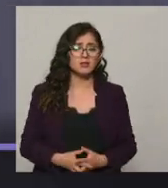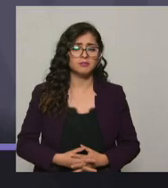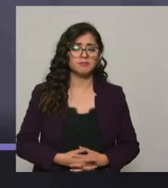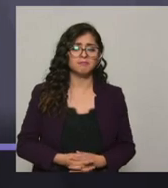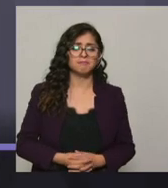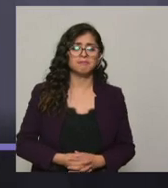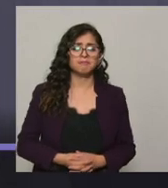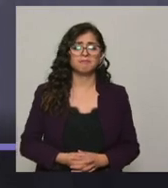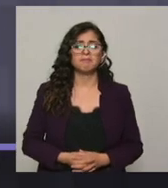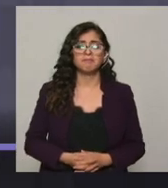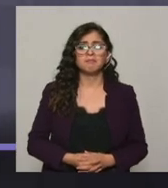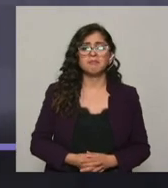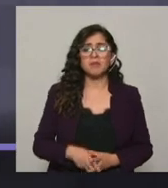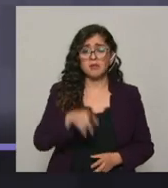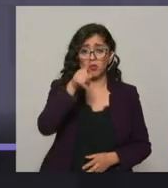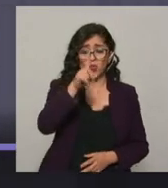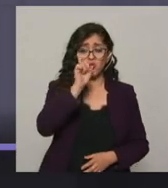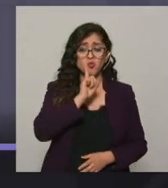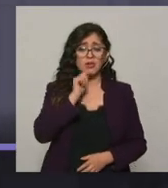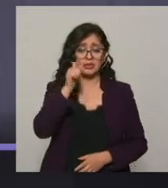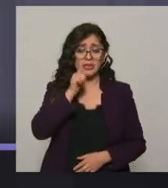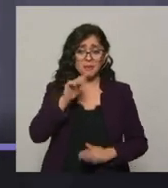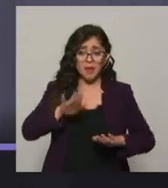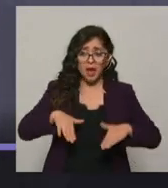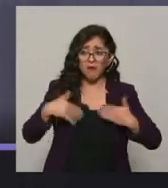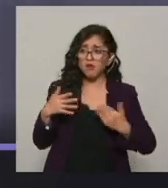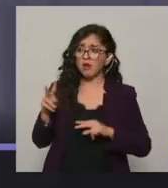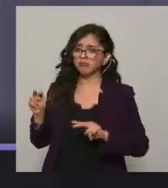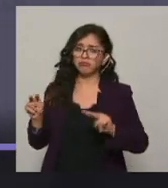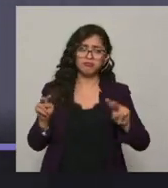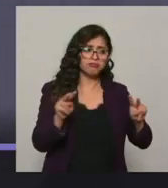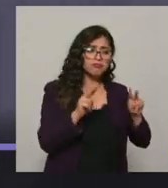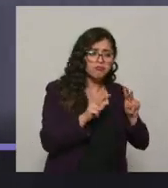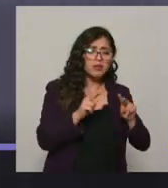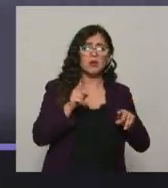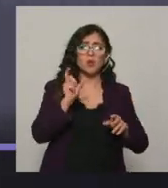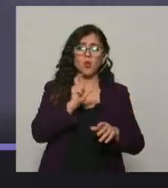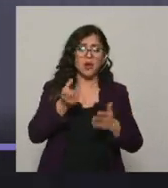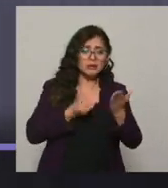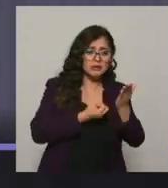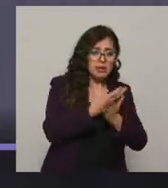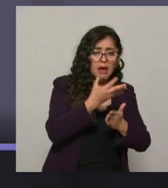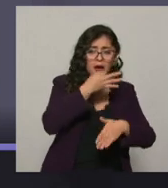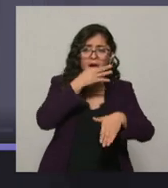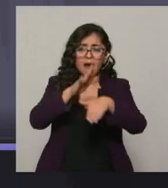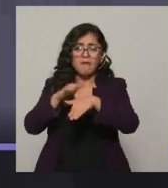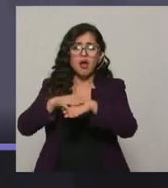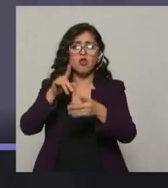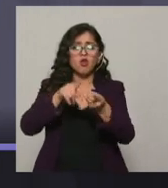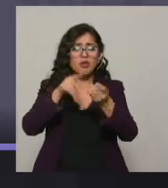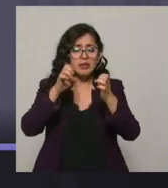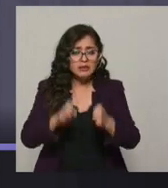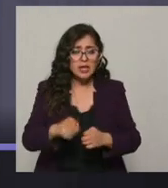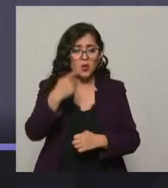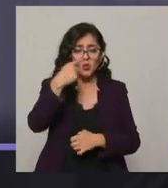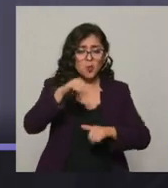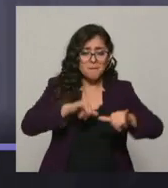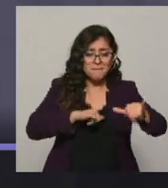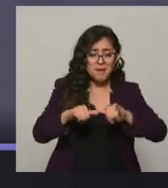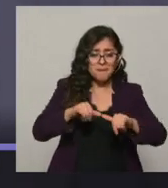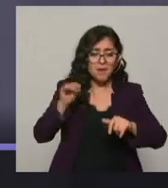Pues fijarte siempre que sales, avisar dónde estás, compartir tus